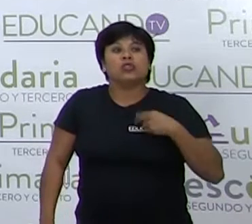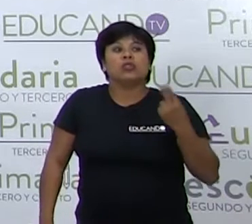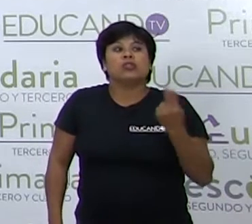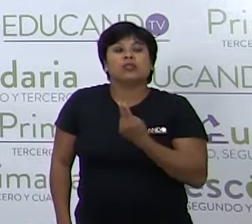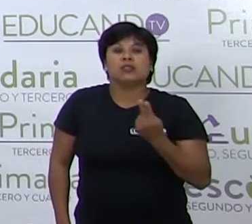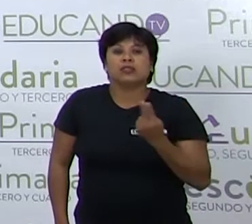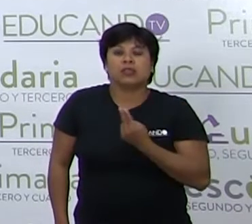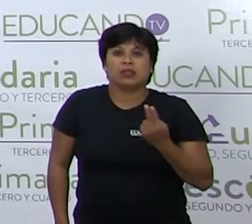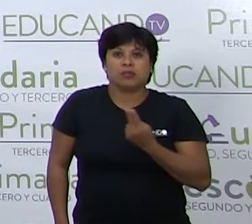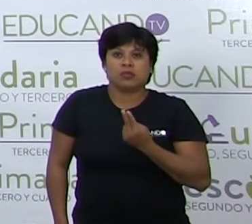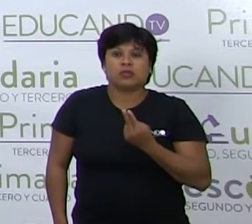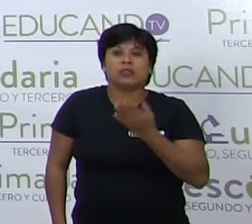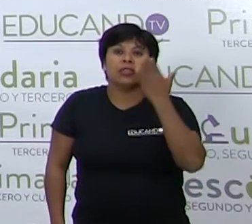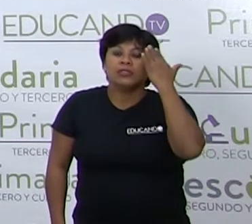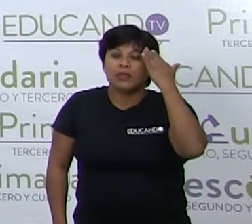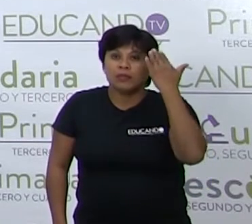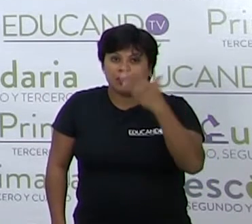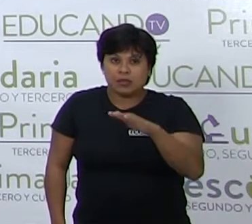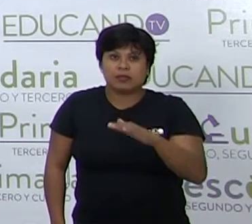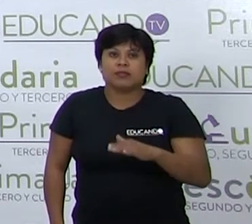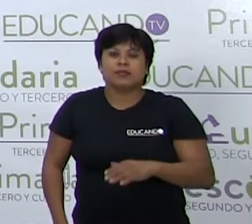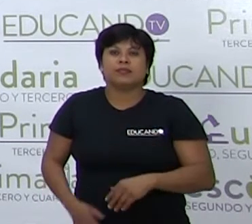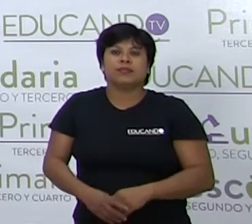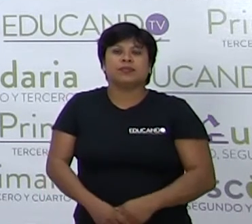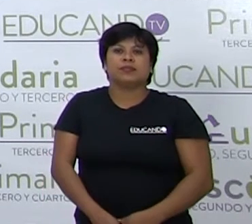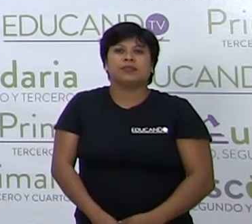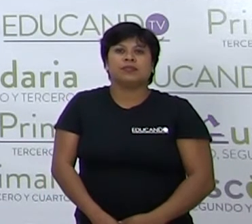necesitamos saber